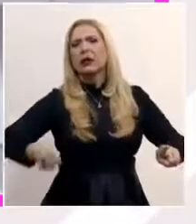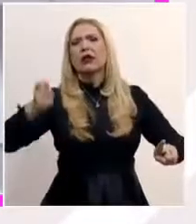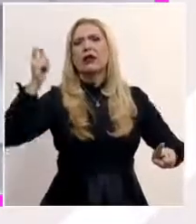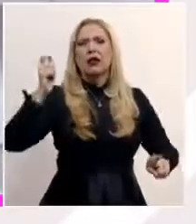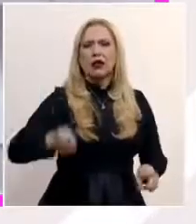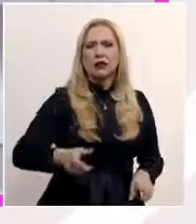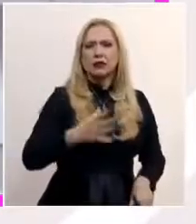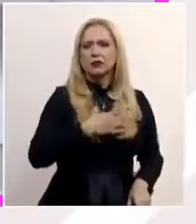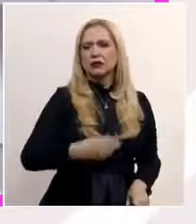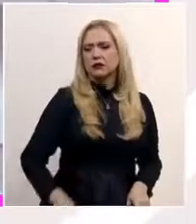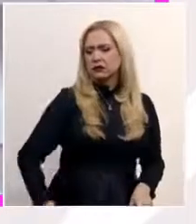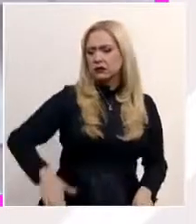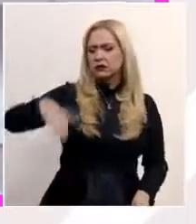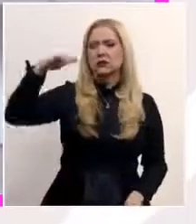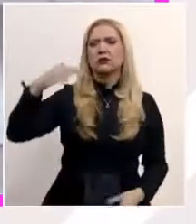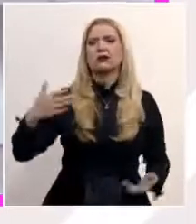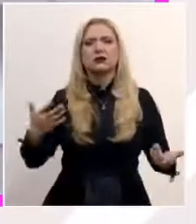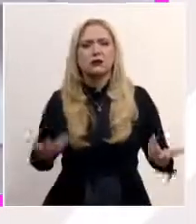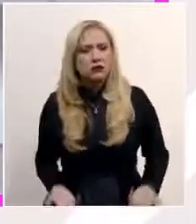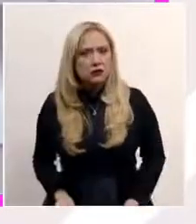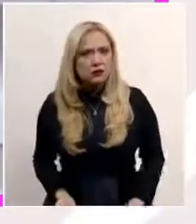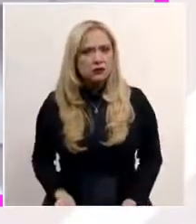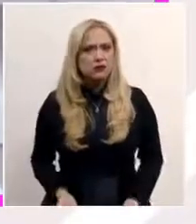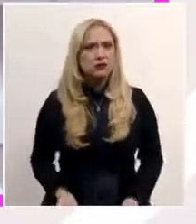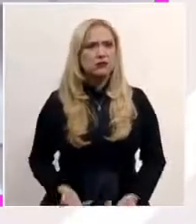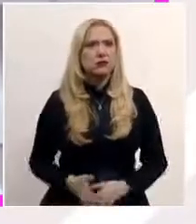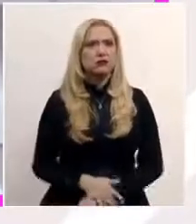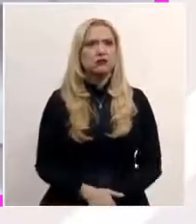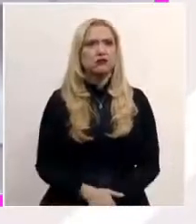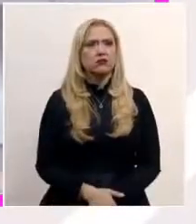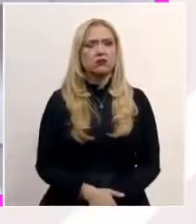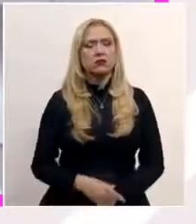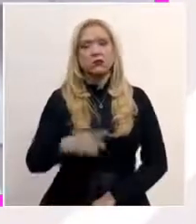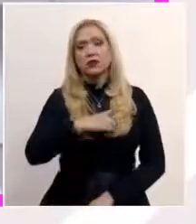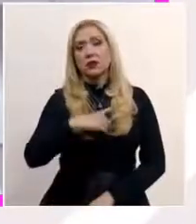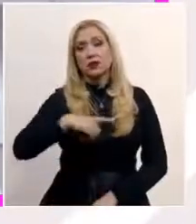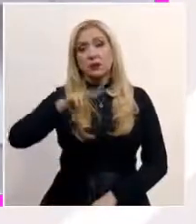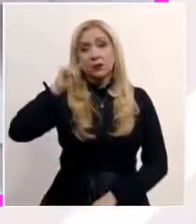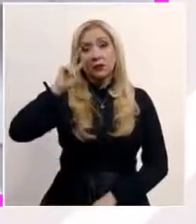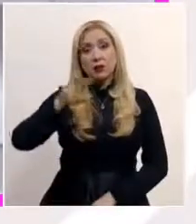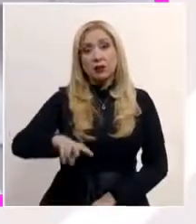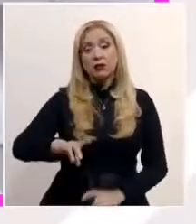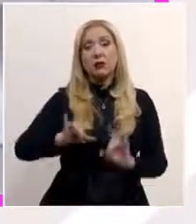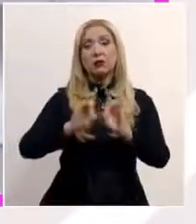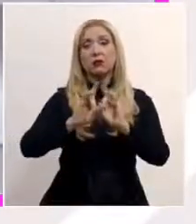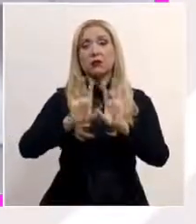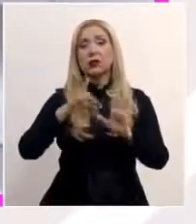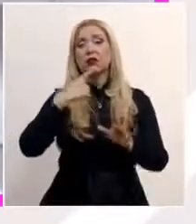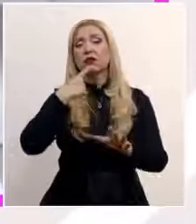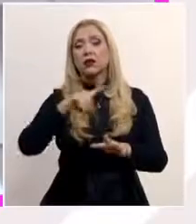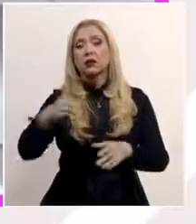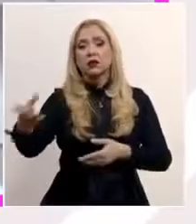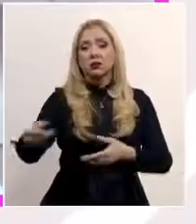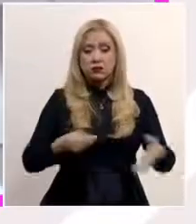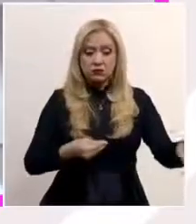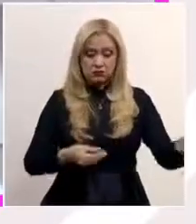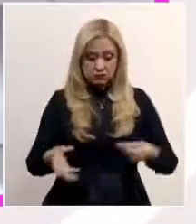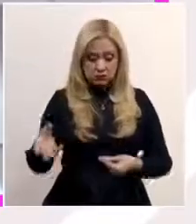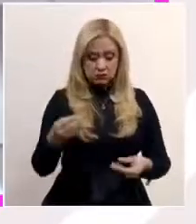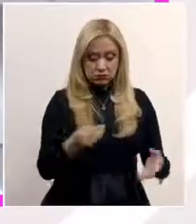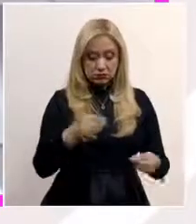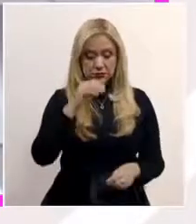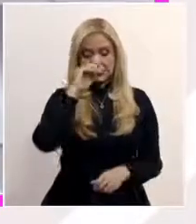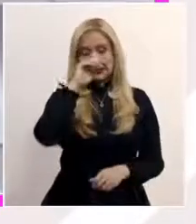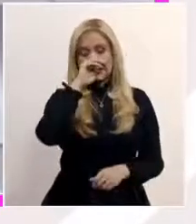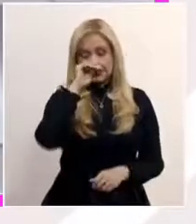evidentemente el que, el que sigamos viendo este tipo de casos y este tipo de asuntos, pues nos